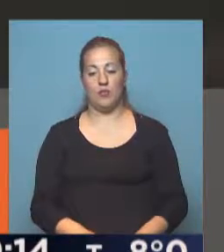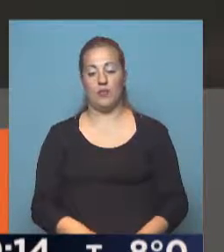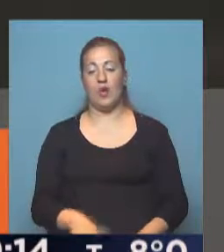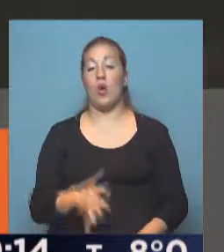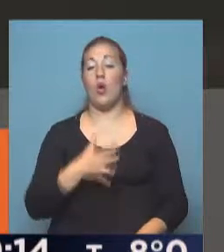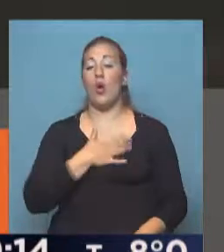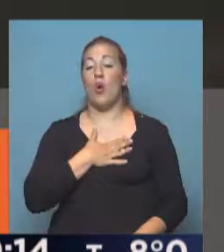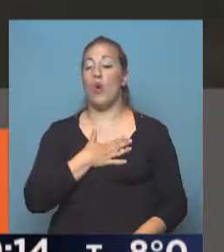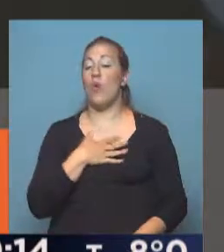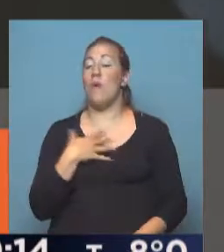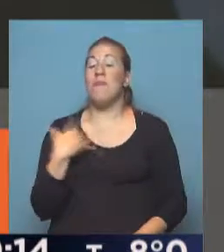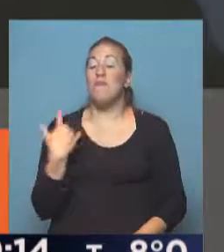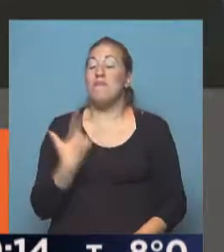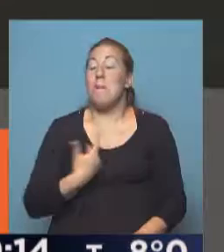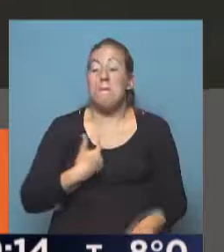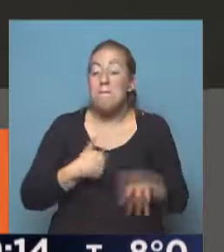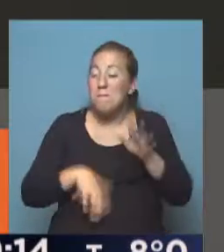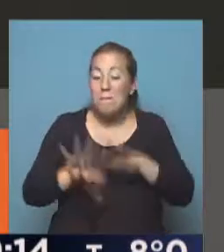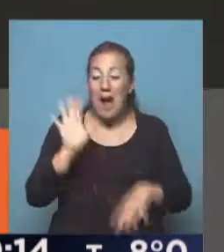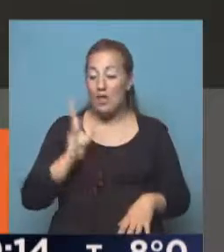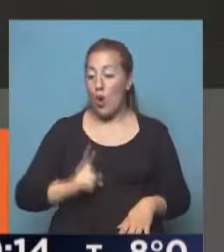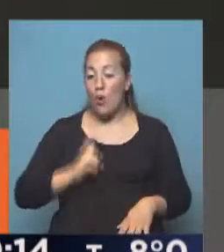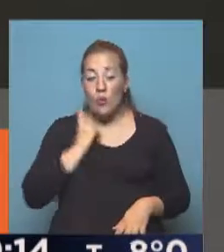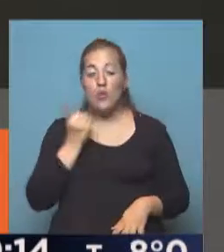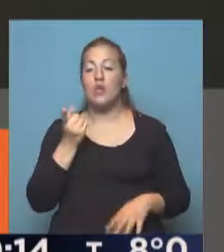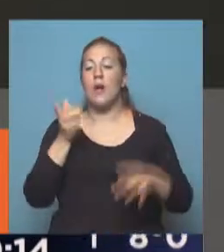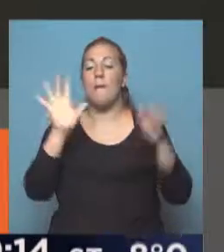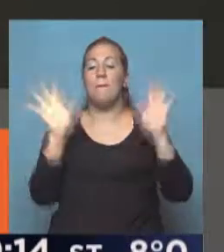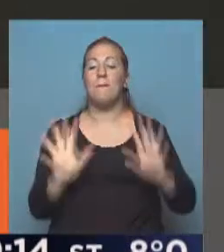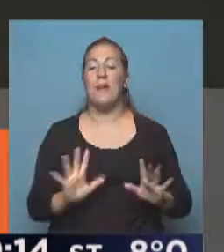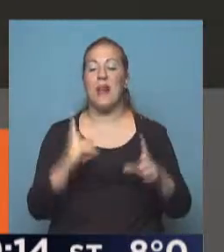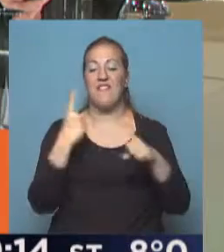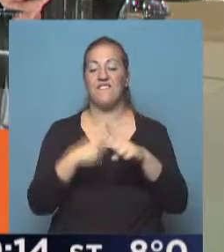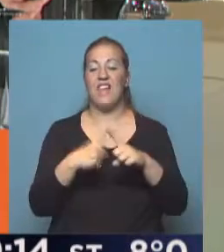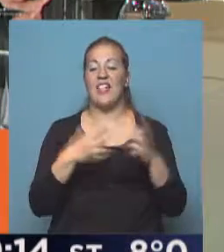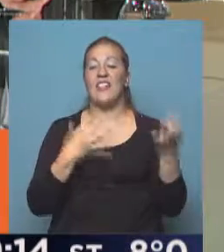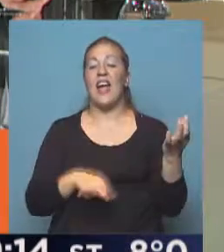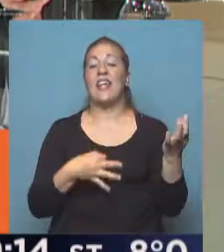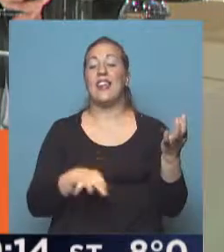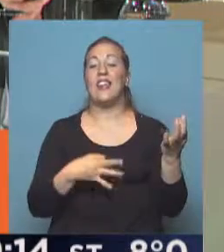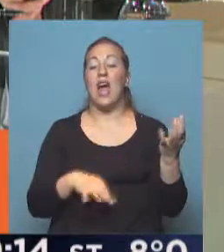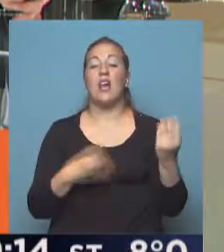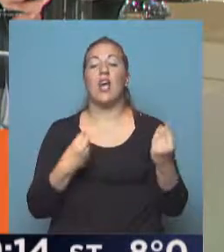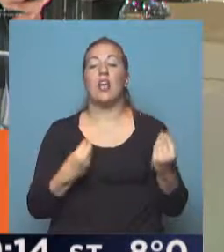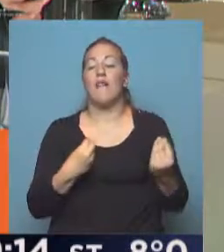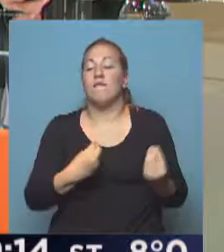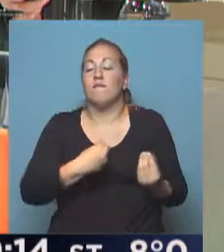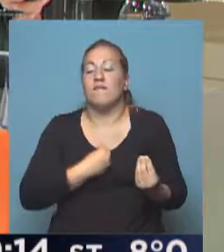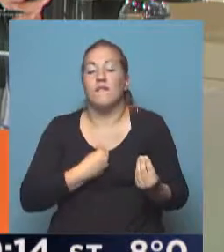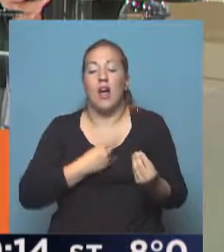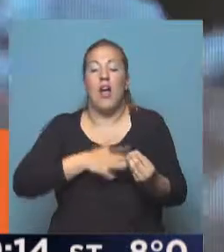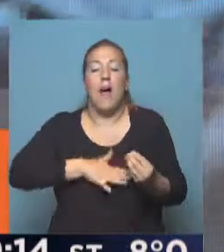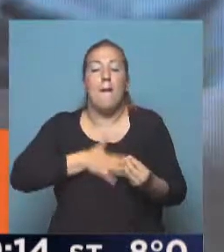digamos nuestro mayor orgullo de haber podido armar una fiesta de la guitarra que depende de la pasión y el amor por el